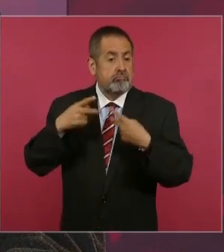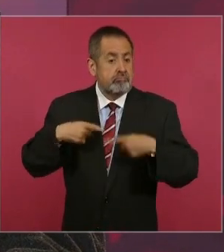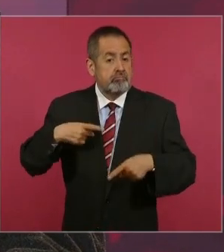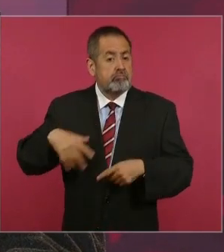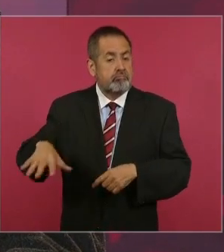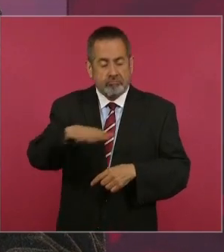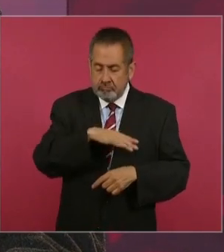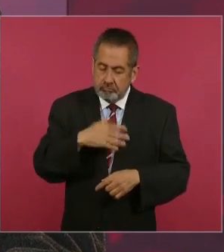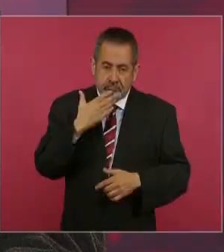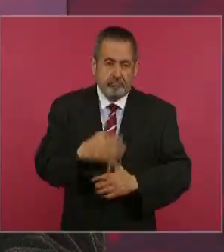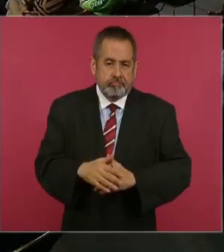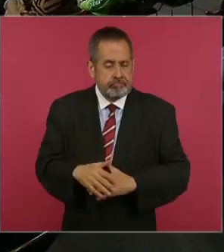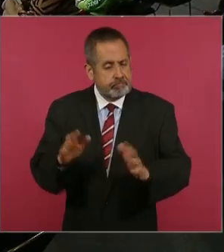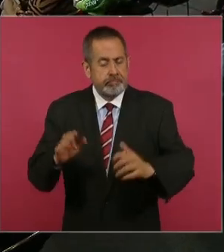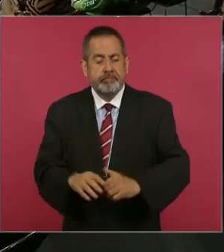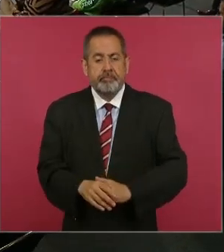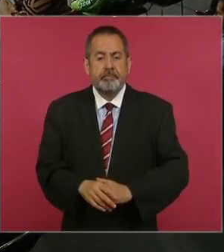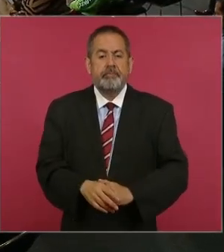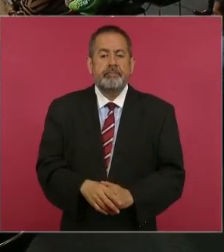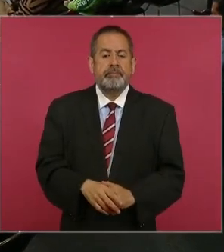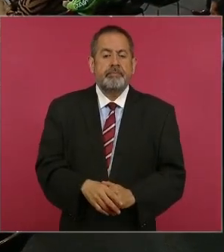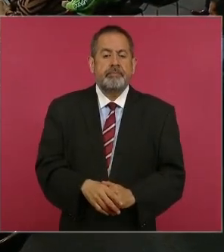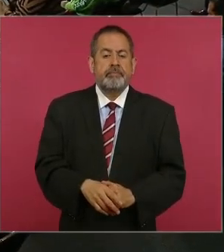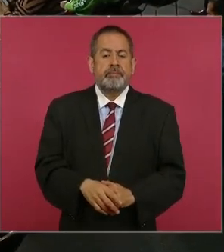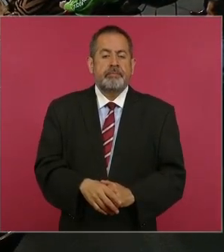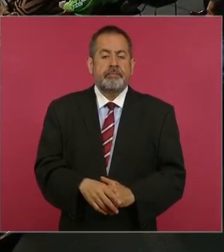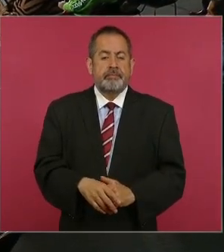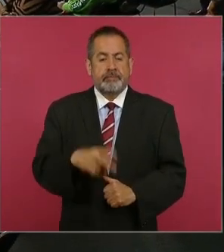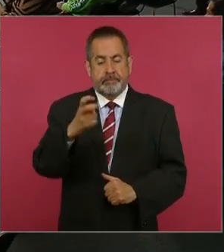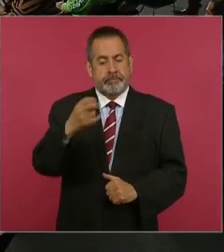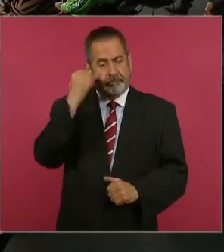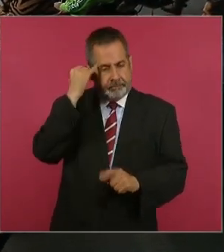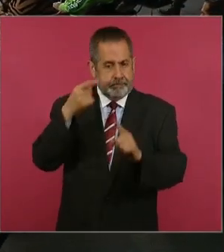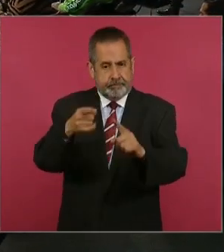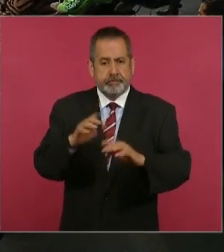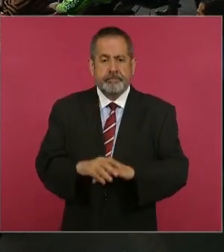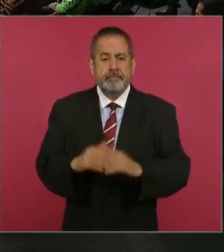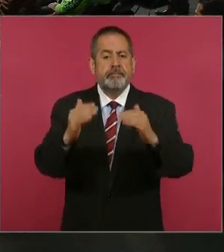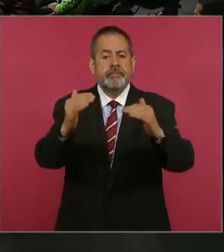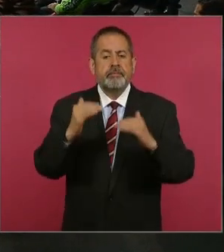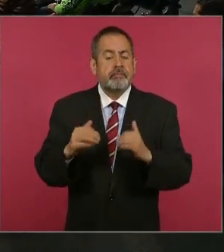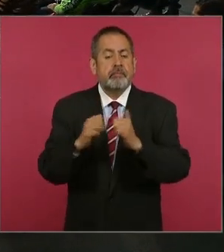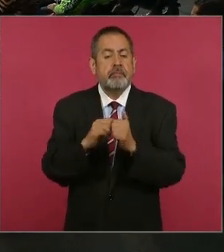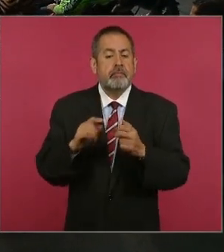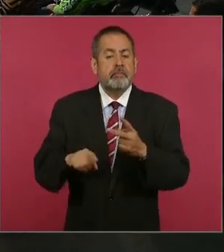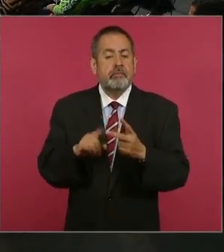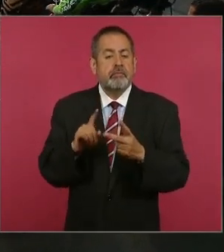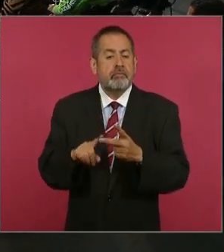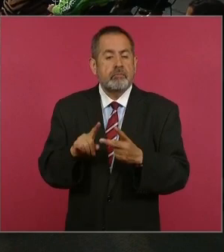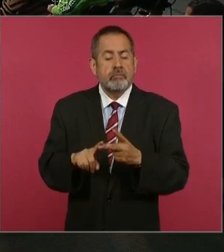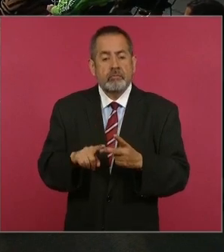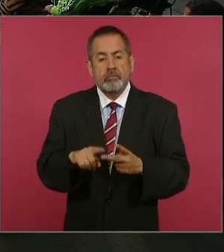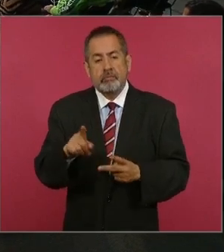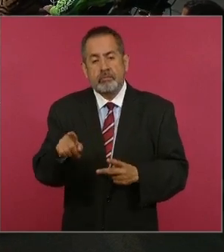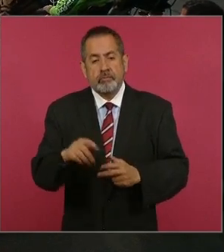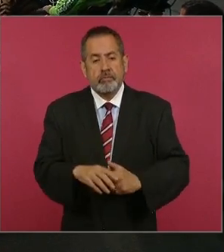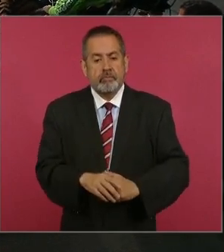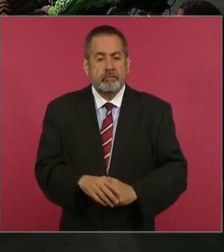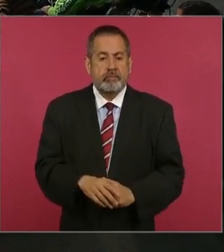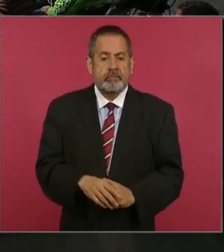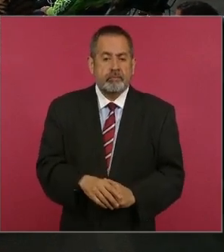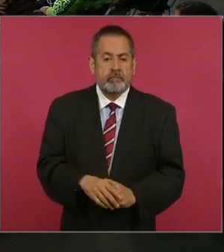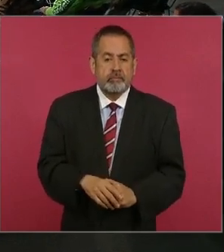respeta Pero bueno Ese es el asunto Vámonos con